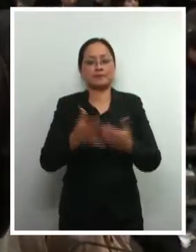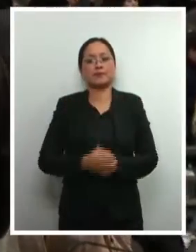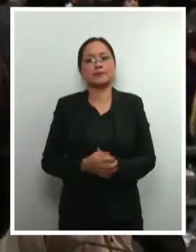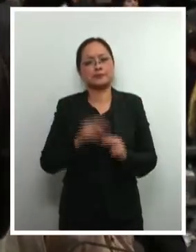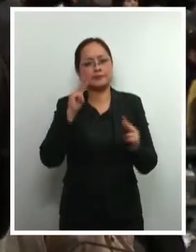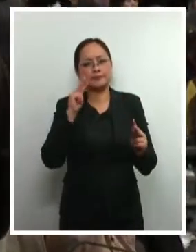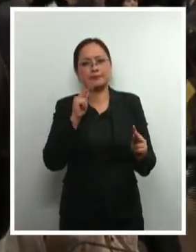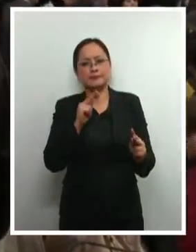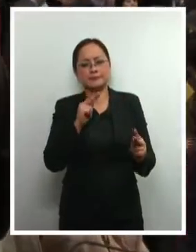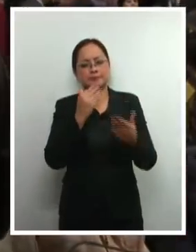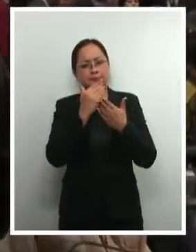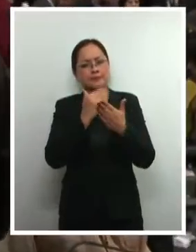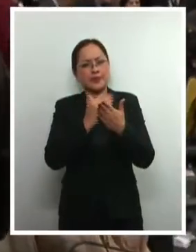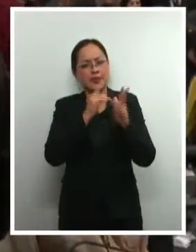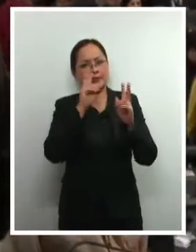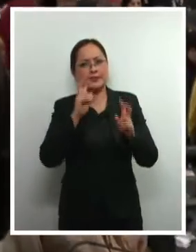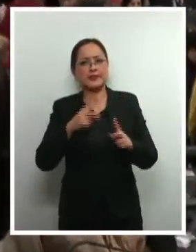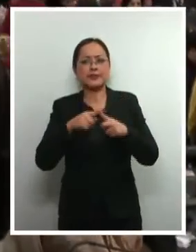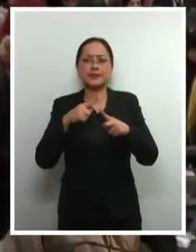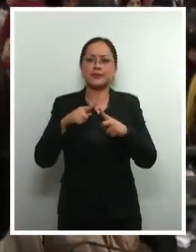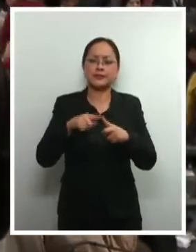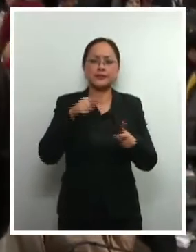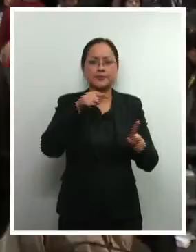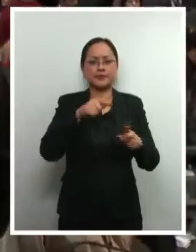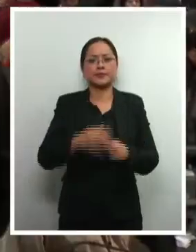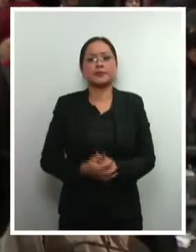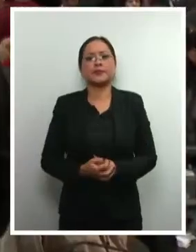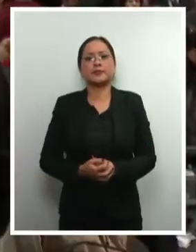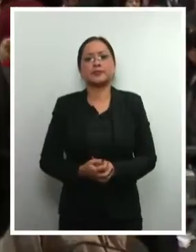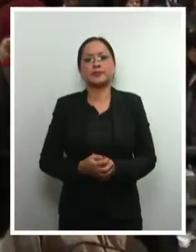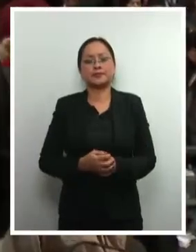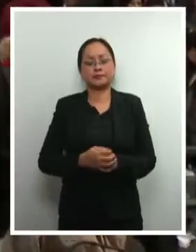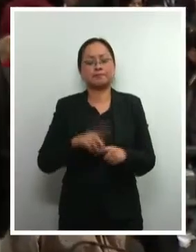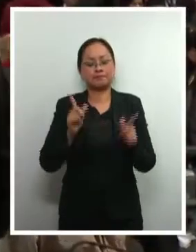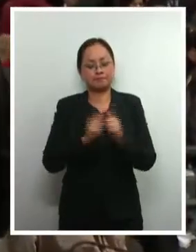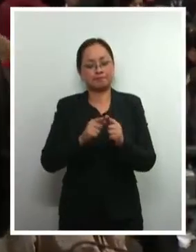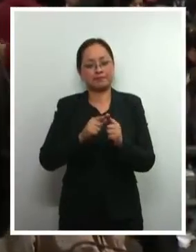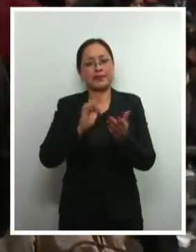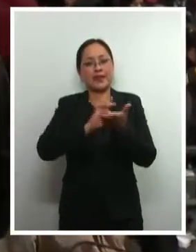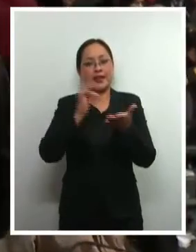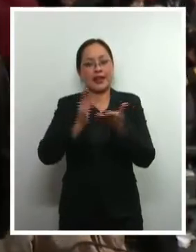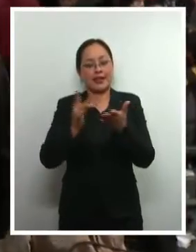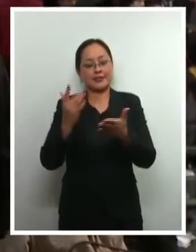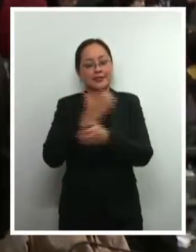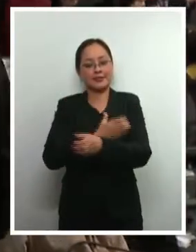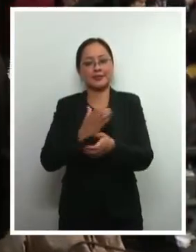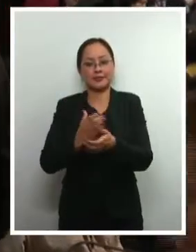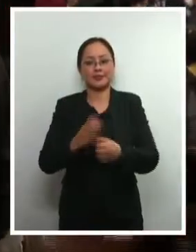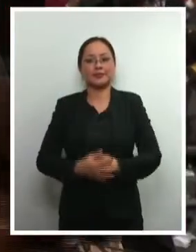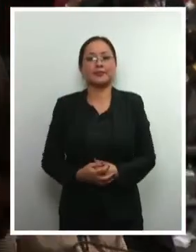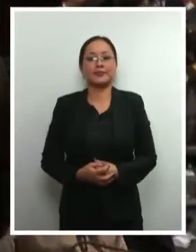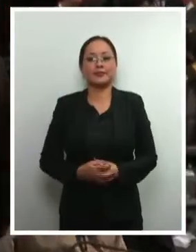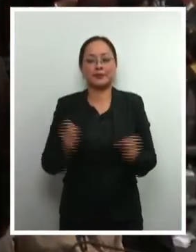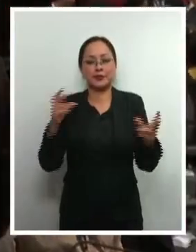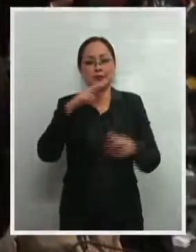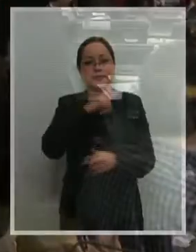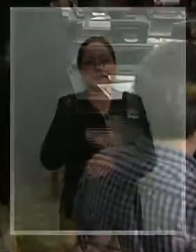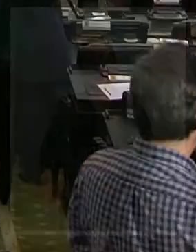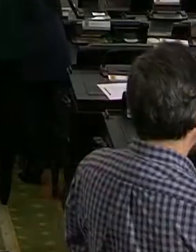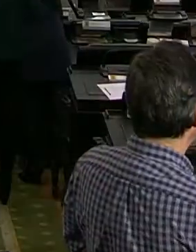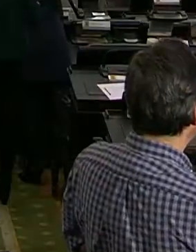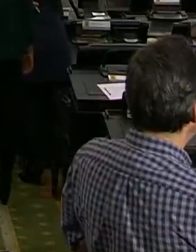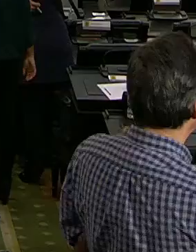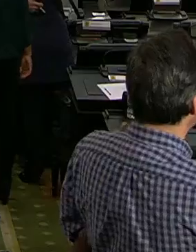ese puntual seguimiento a toda la actividad legislativa. Ha sido todo por mi parte, le agradezco que nos haya acompañado. Hasta pronto.